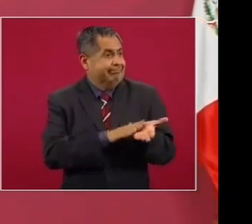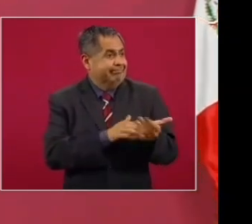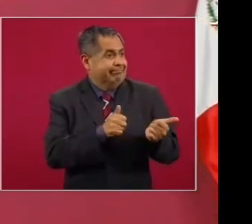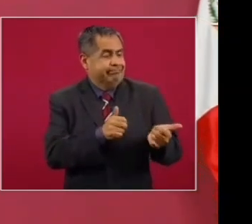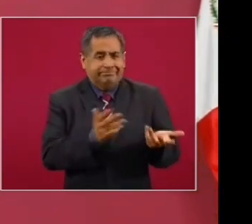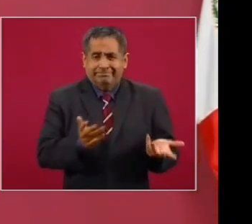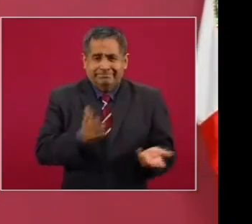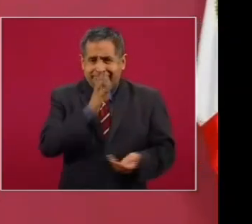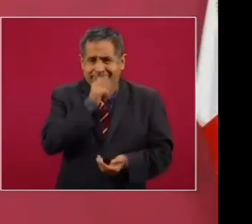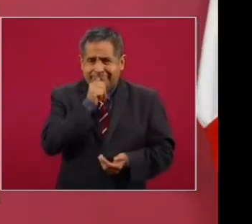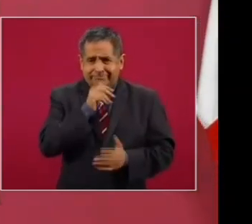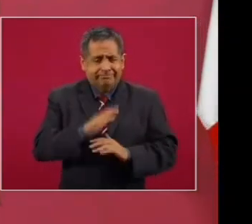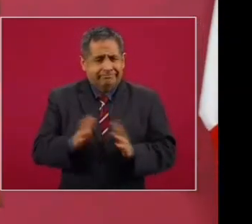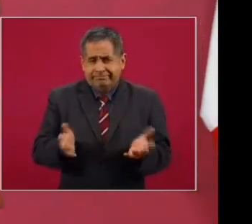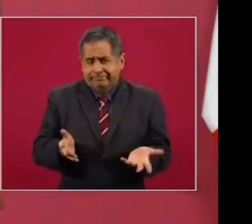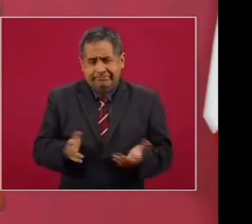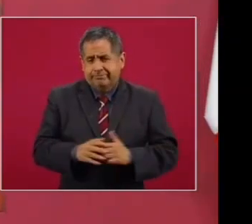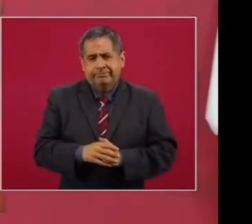que